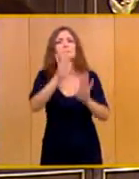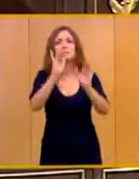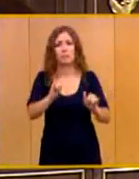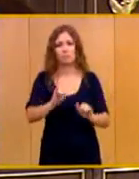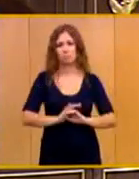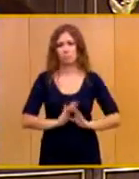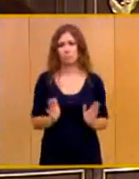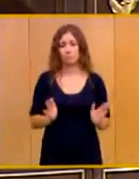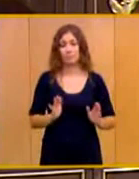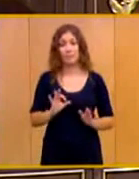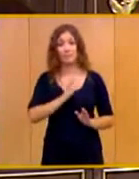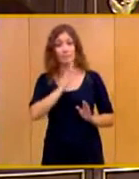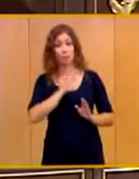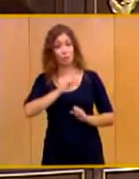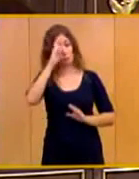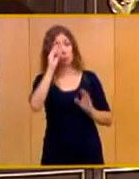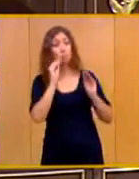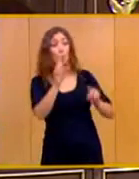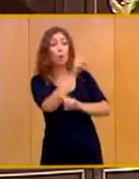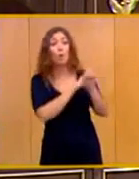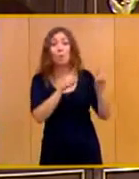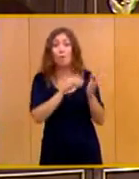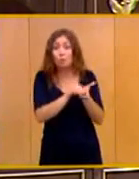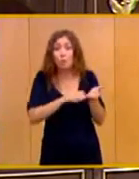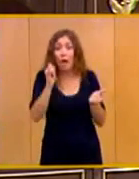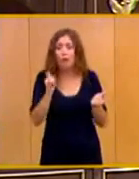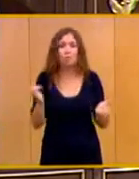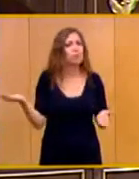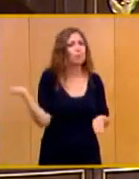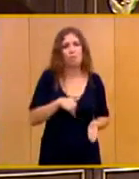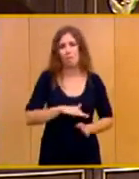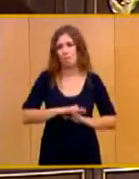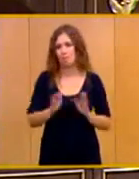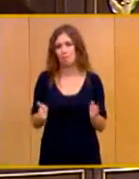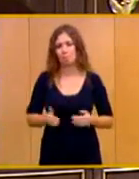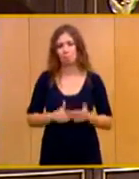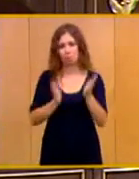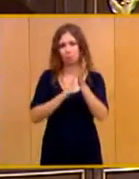del señor Rodríguez Zapatero, rotundamente no.